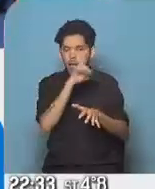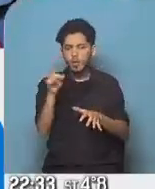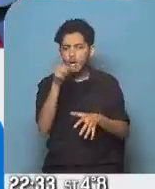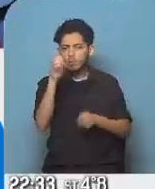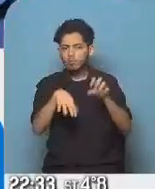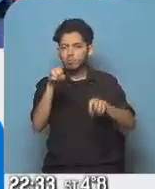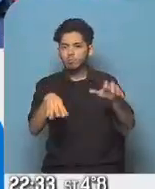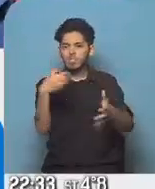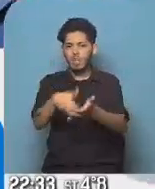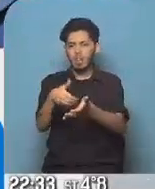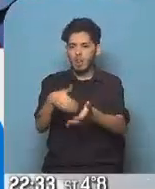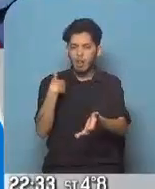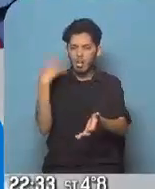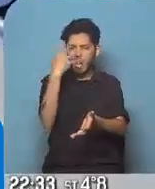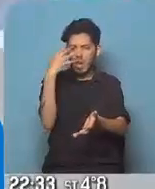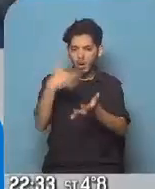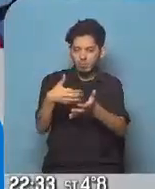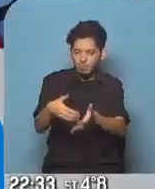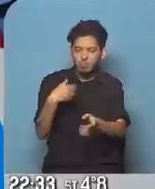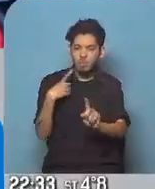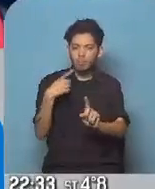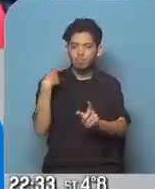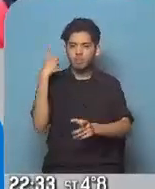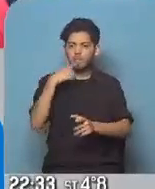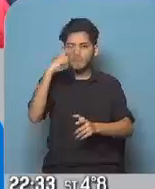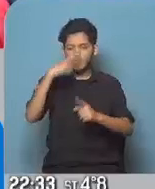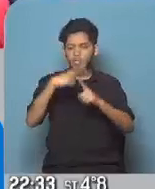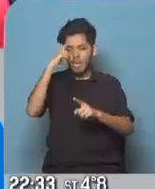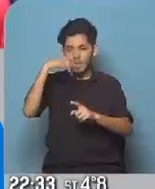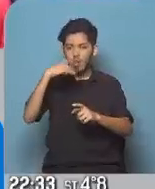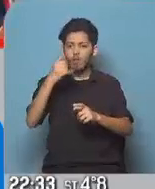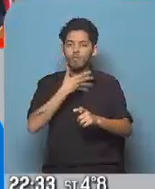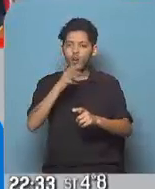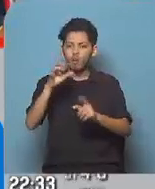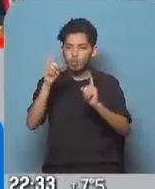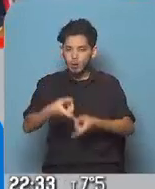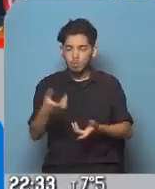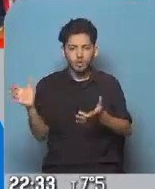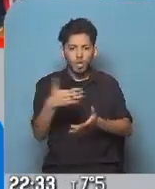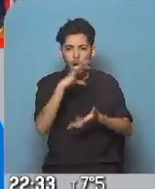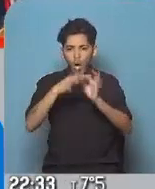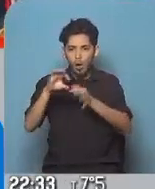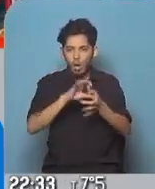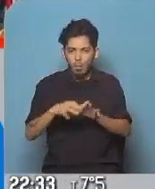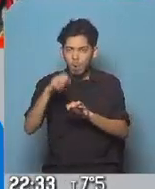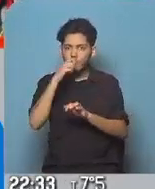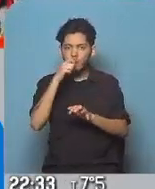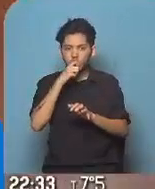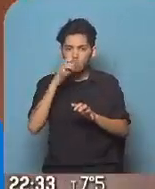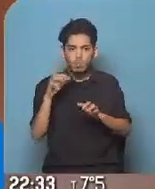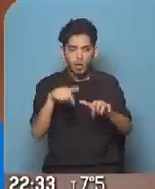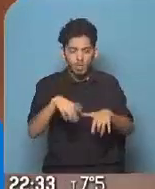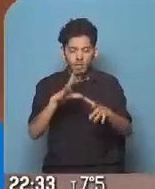racistas y xenófobos en toda Europa, pero en particular en este contexto lo que está pasando también en este